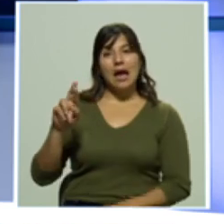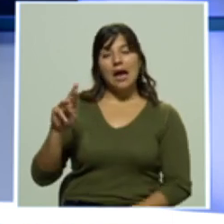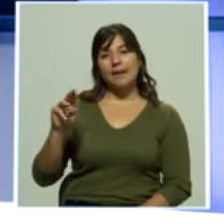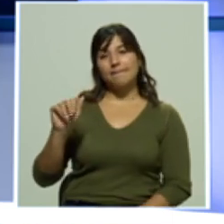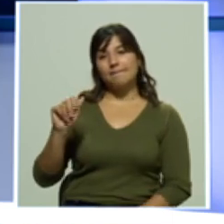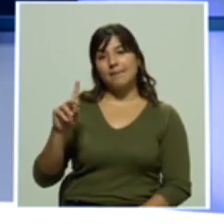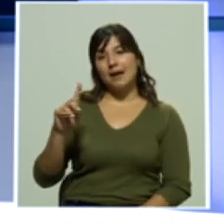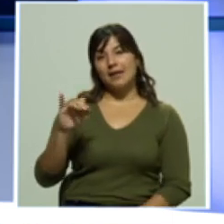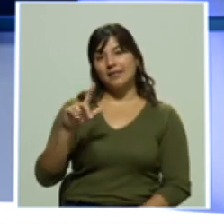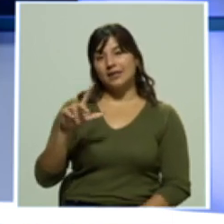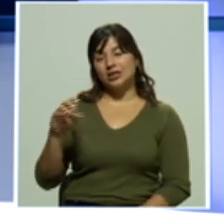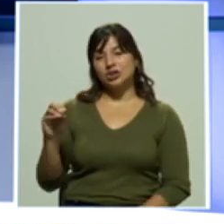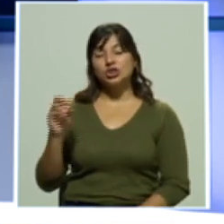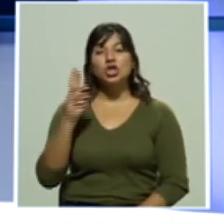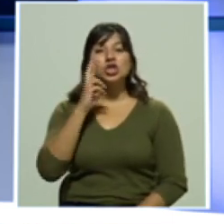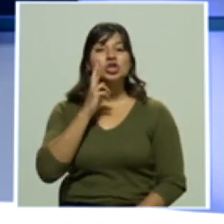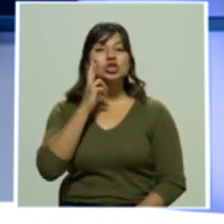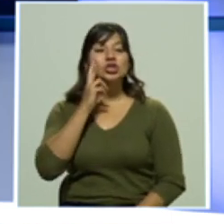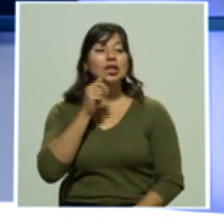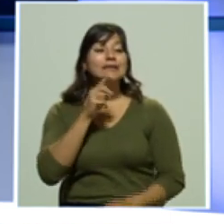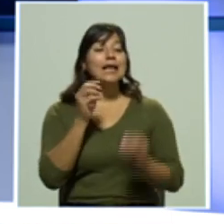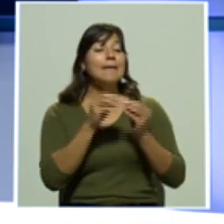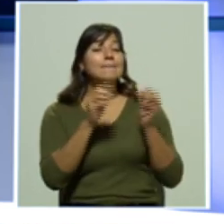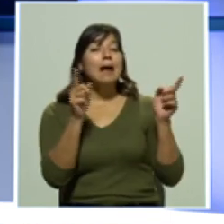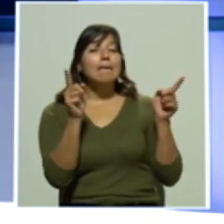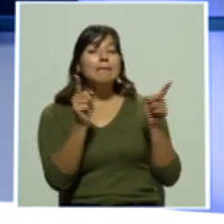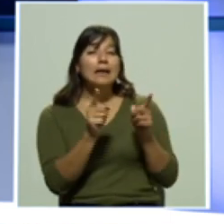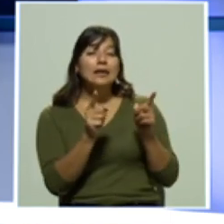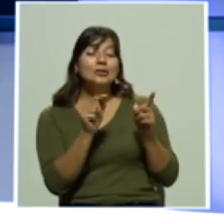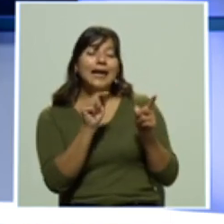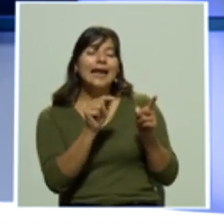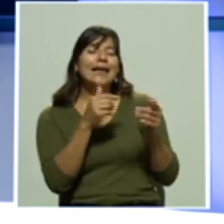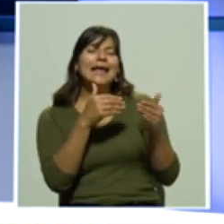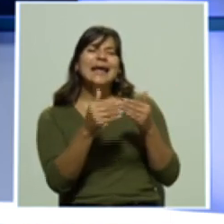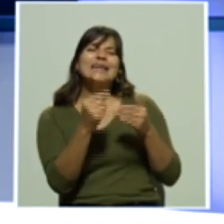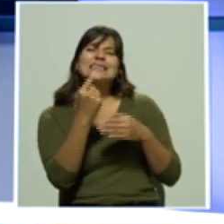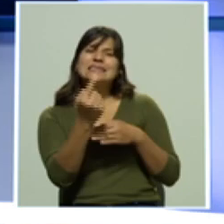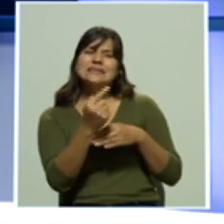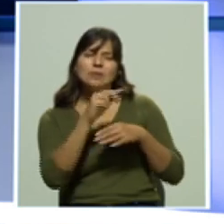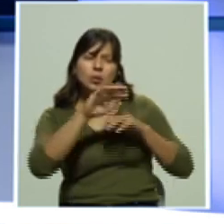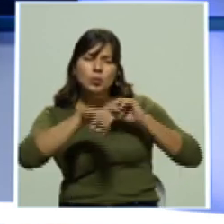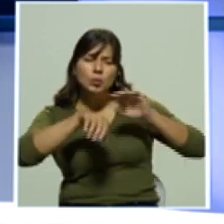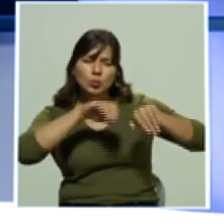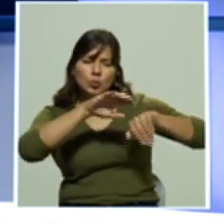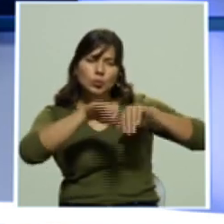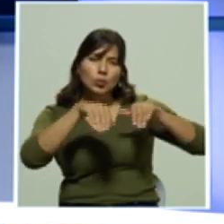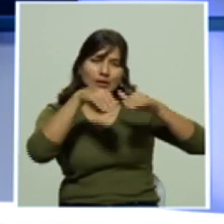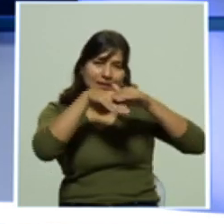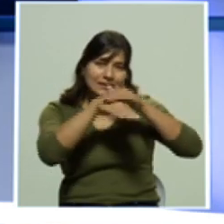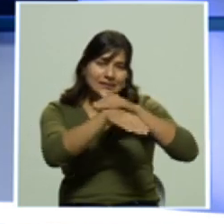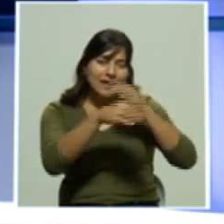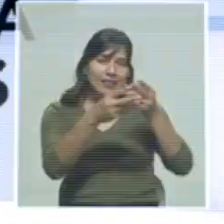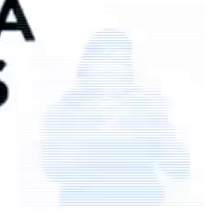Es el más pequeño de su especie y pasa casi toda la vida excavando bajo la tierra.